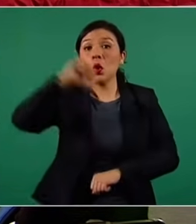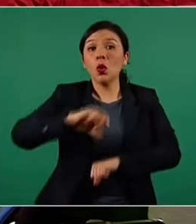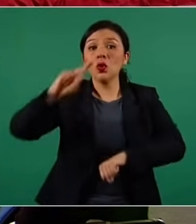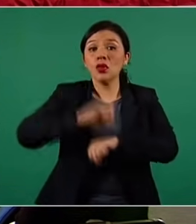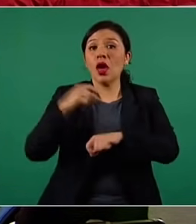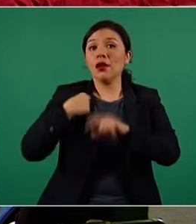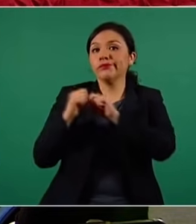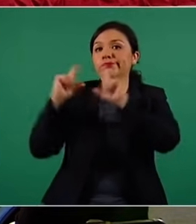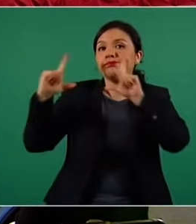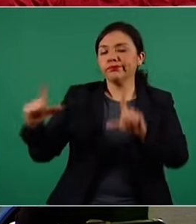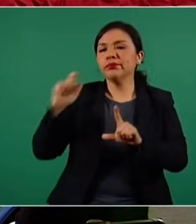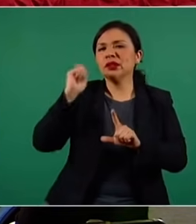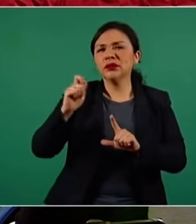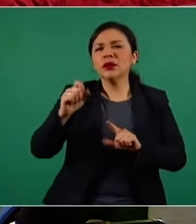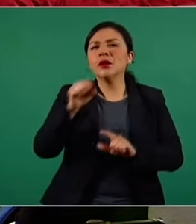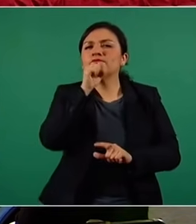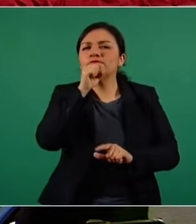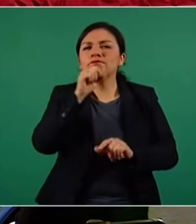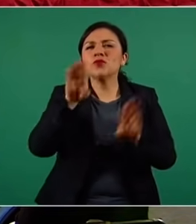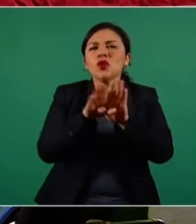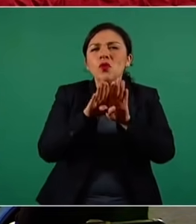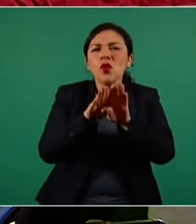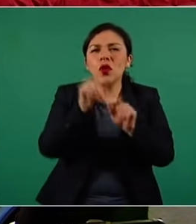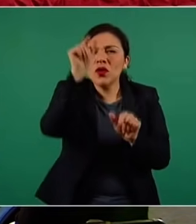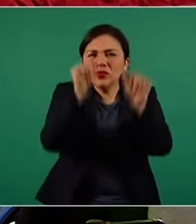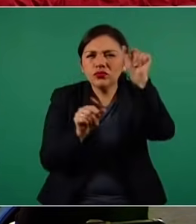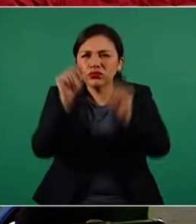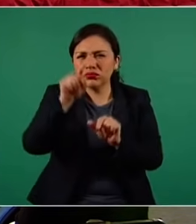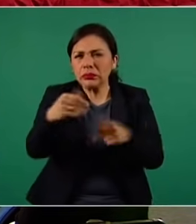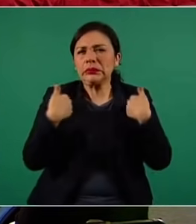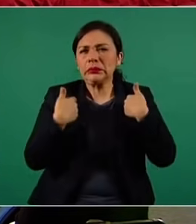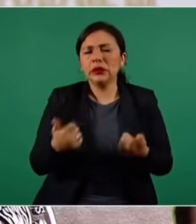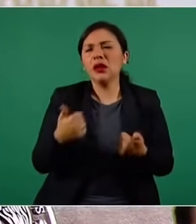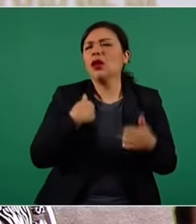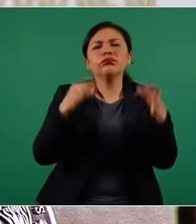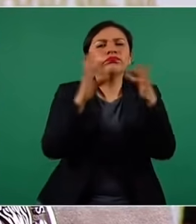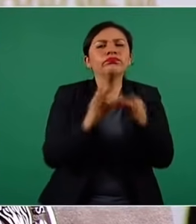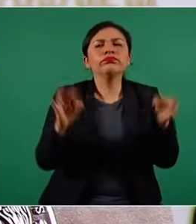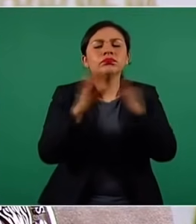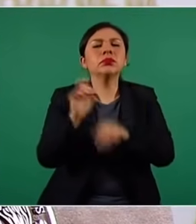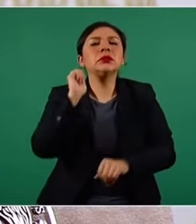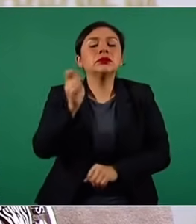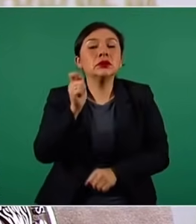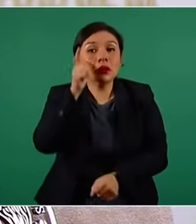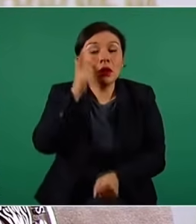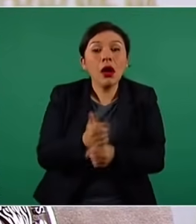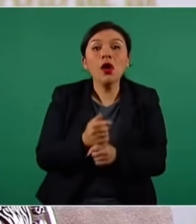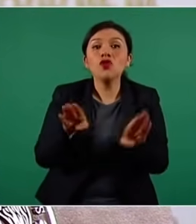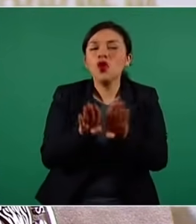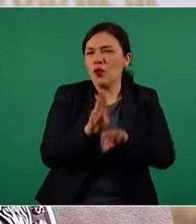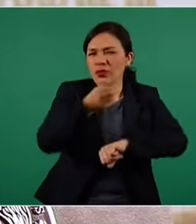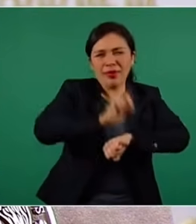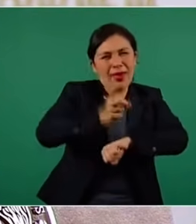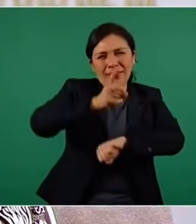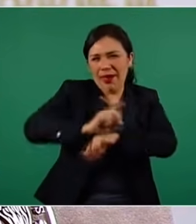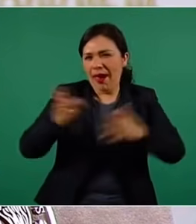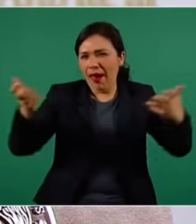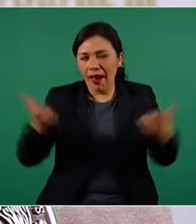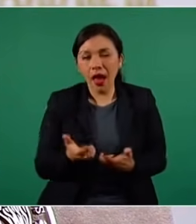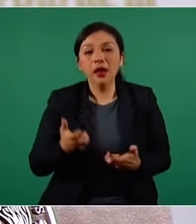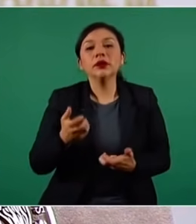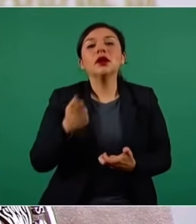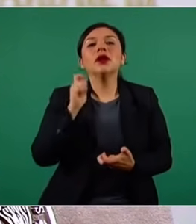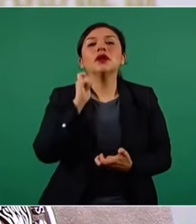una gráfica solamente para comentar la evidencia que tenemos de todos los días sobre